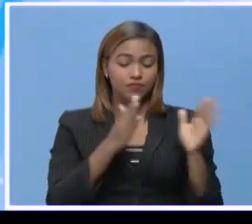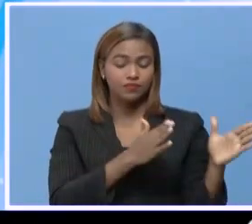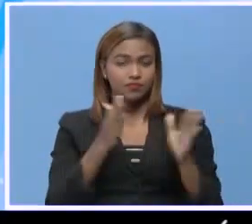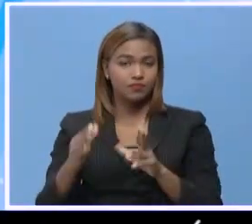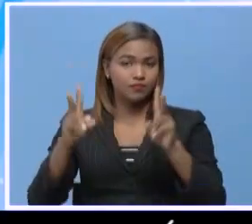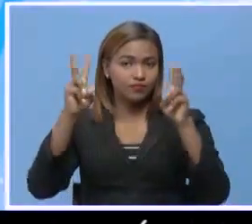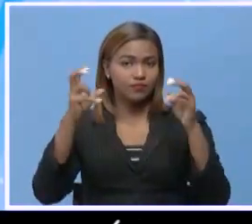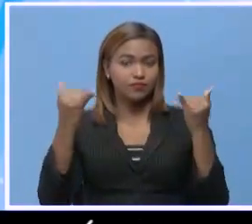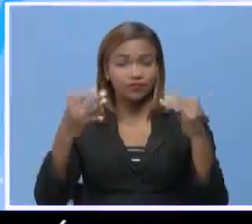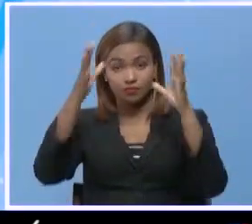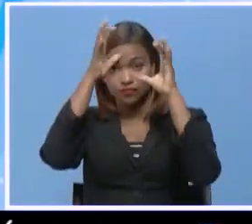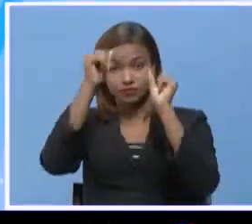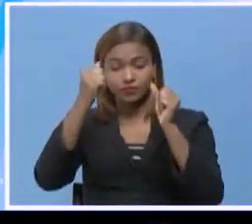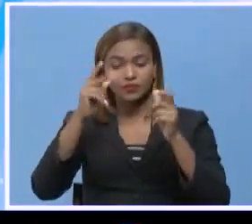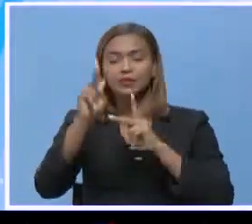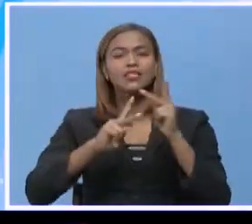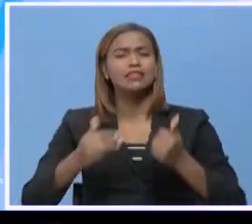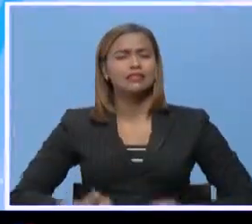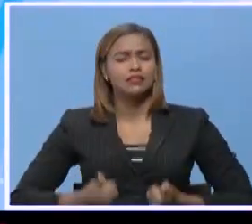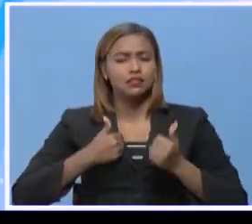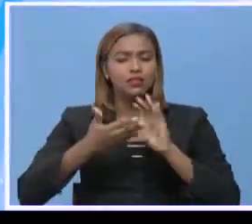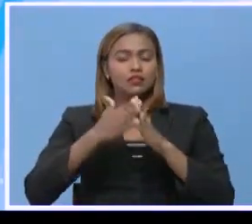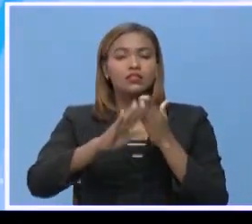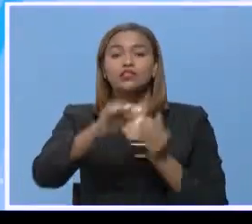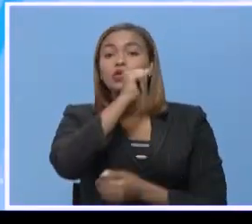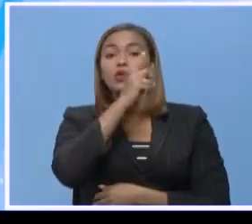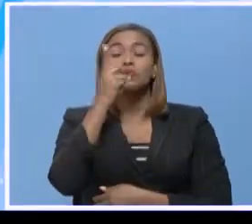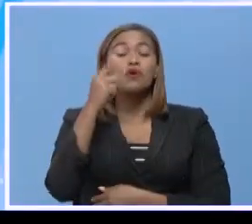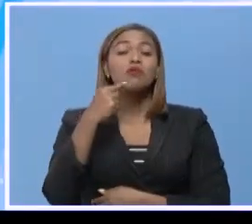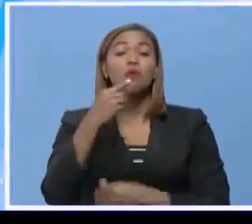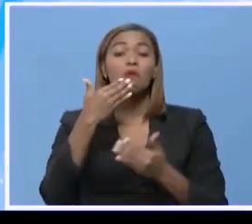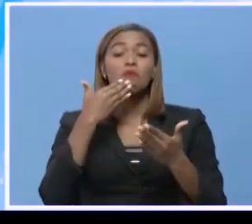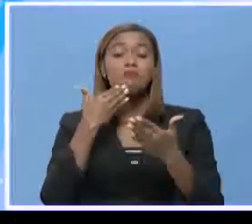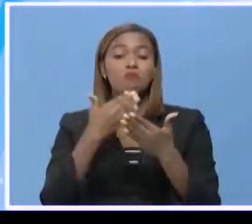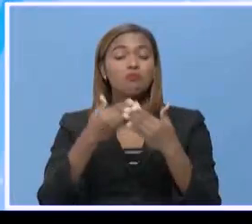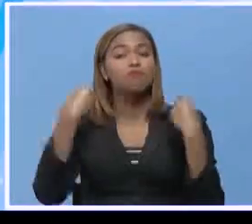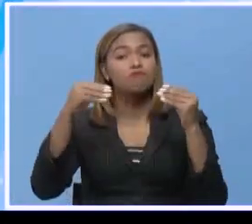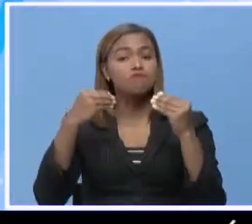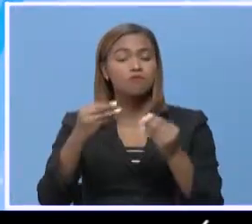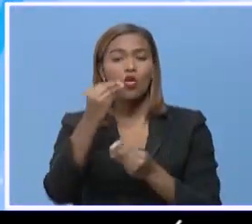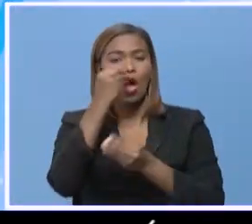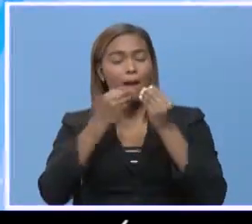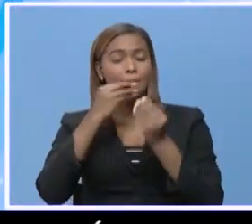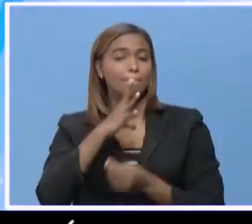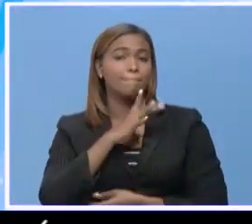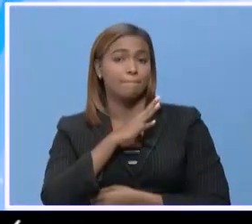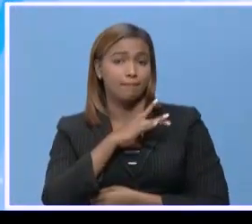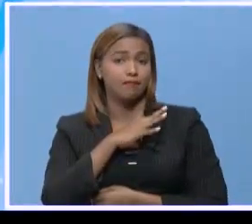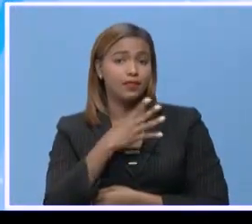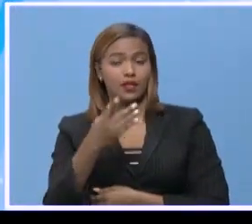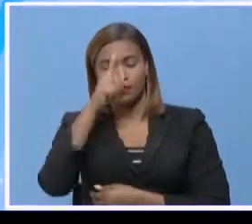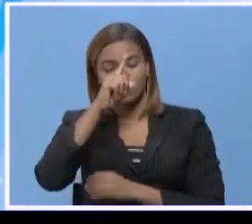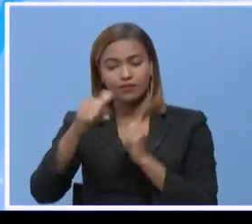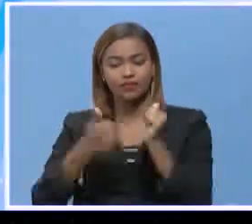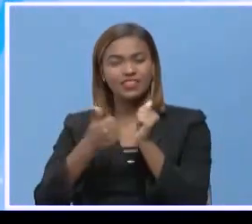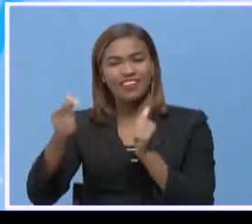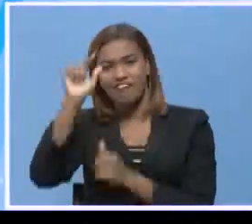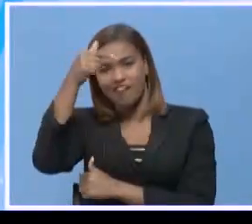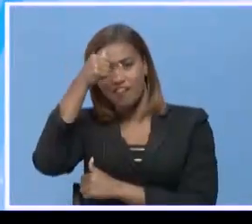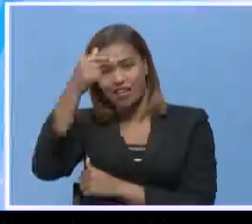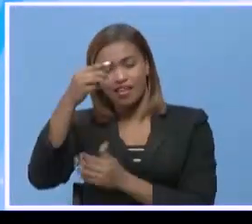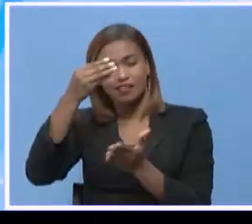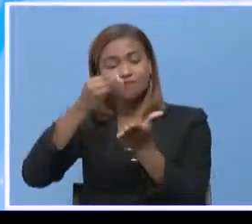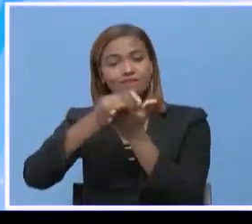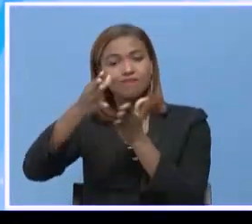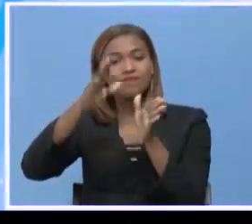de tema, señores, residentes de la provincia de Santo Domingo ponderaron las ventas populares de productos de la canasta básica familiar por parte del gobierno a